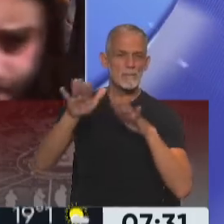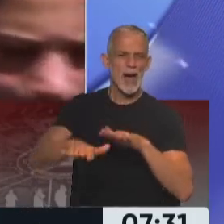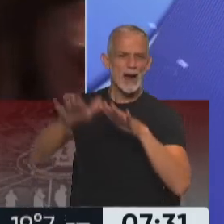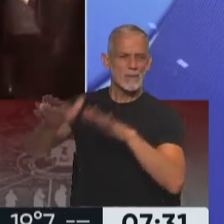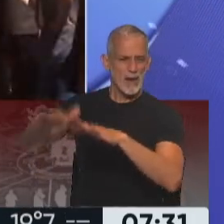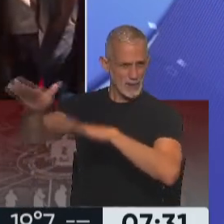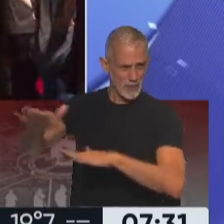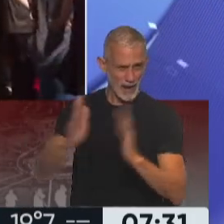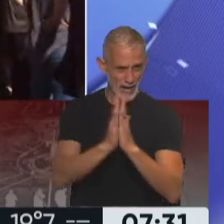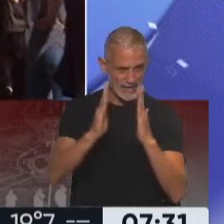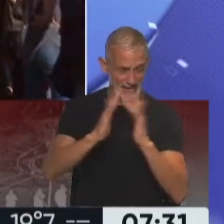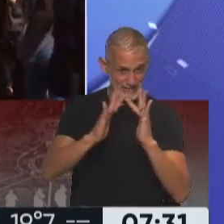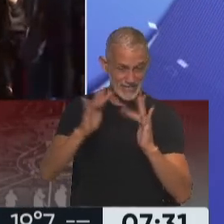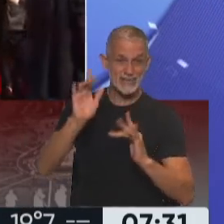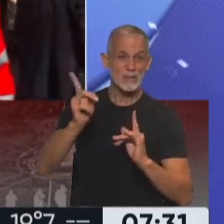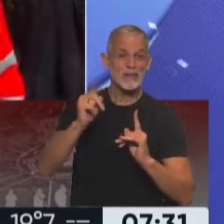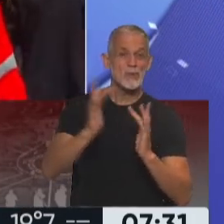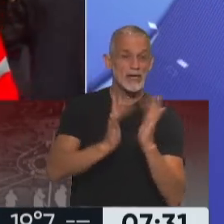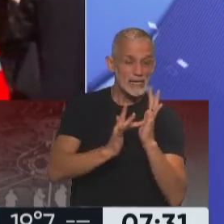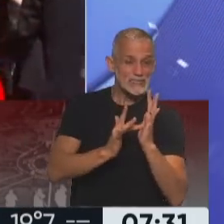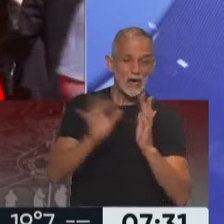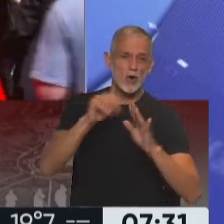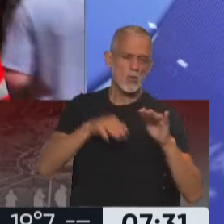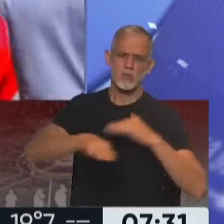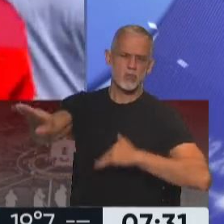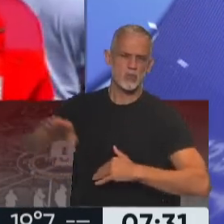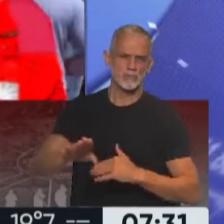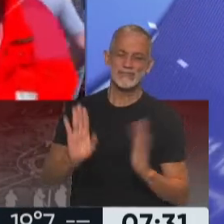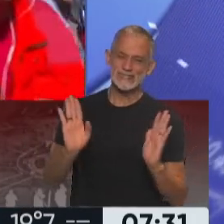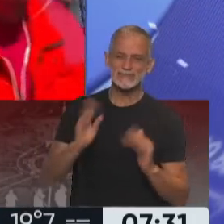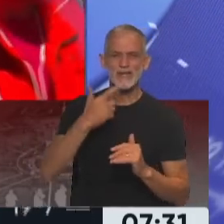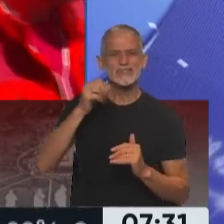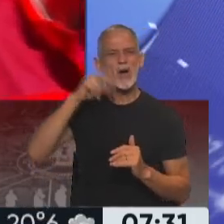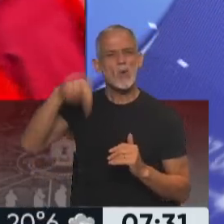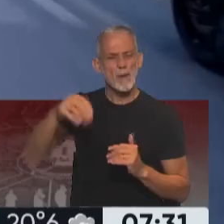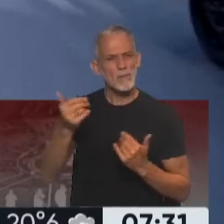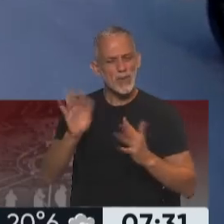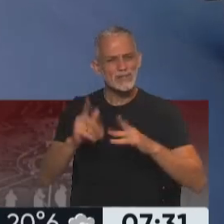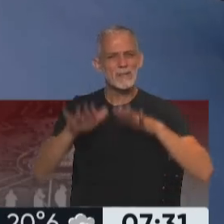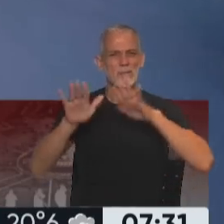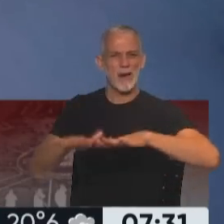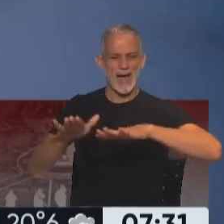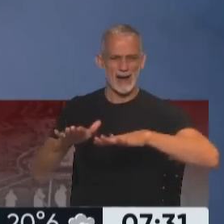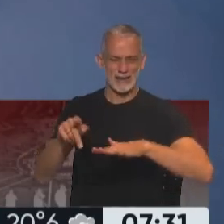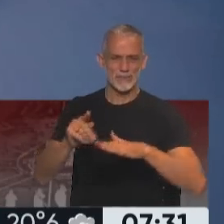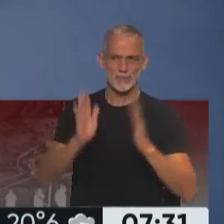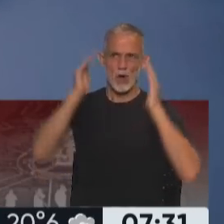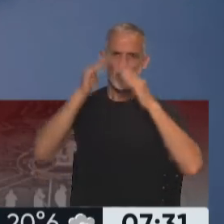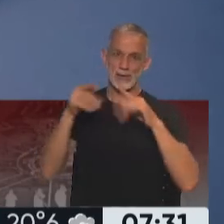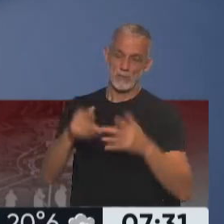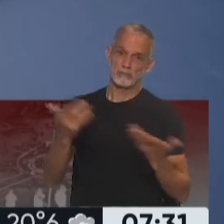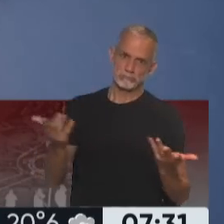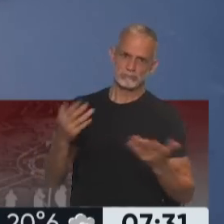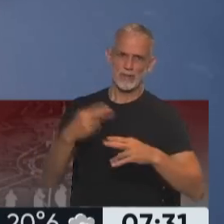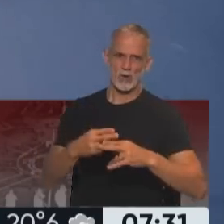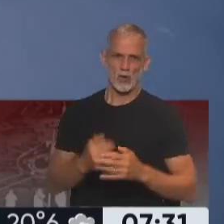iglesias a las que hacíamos mención, seguramente, o solo una pasada? En San Juan de Letrán es muy posible, porque es la parada. sede del Obispado de Roma y él es el obispo de Roma. Claro,